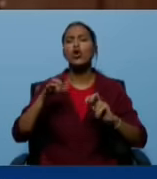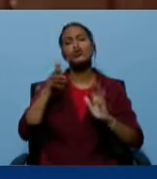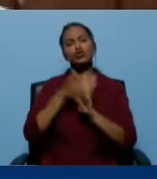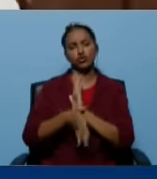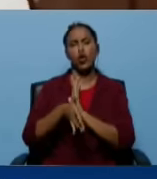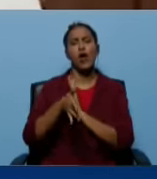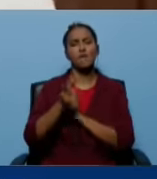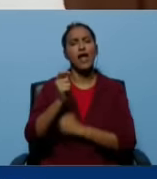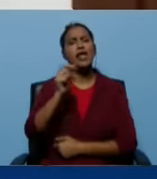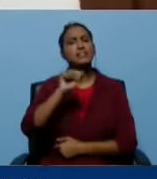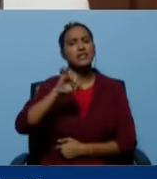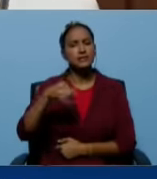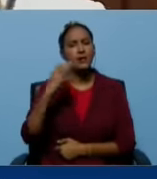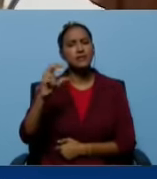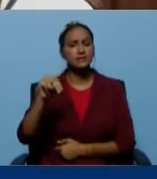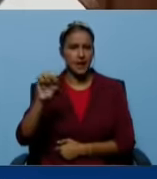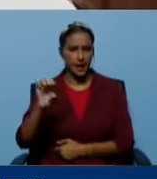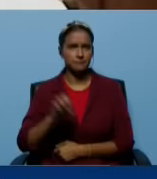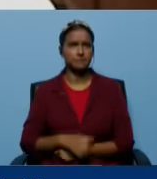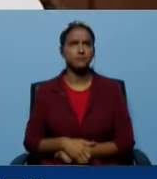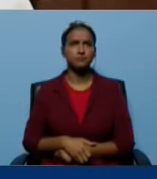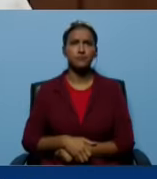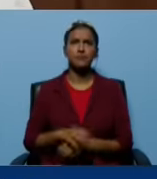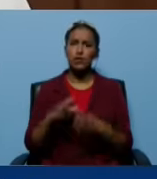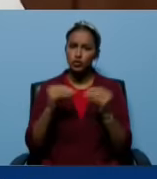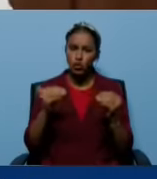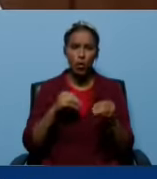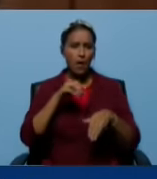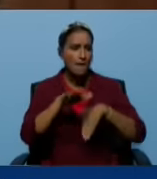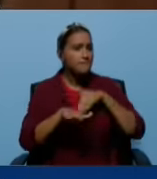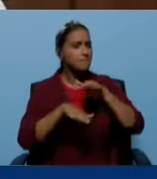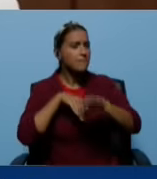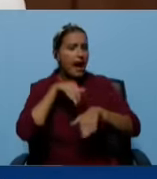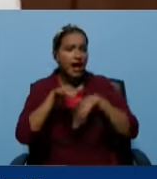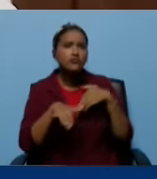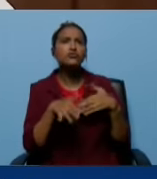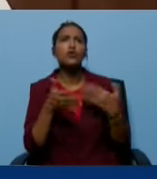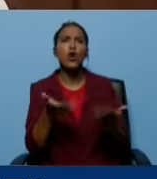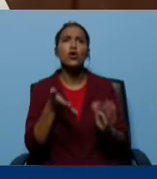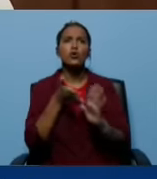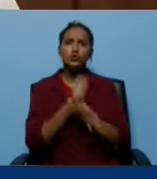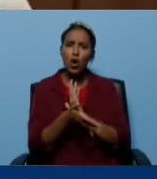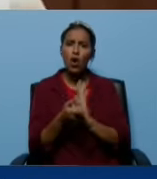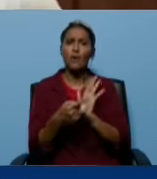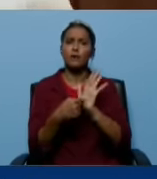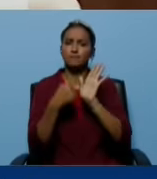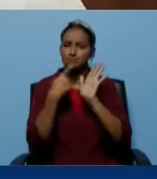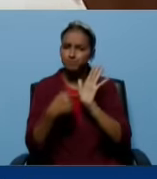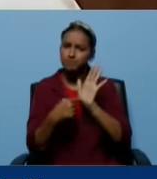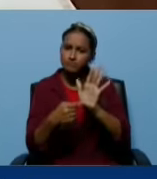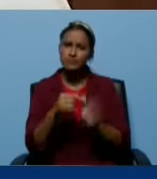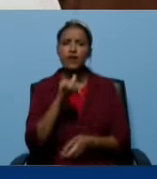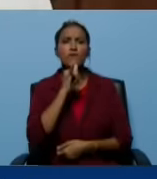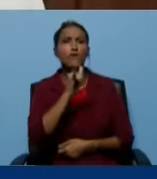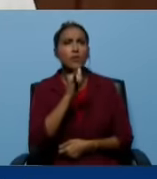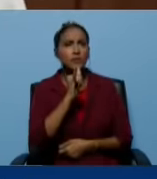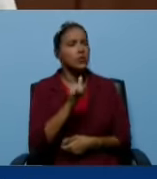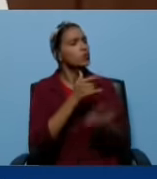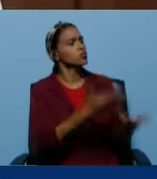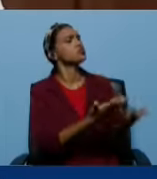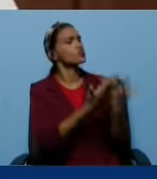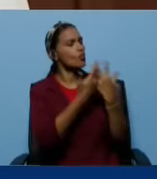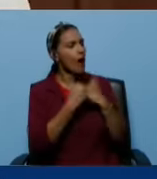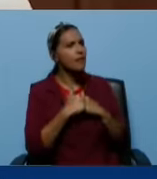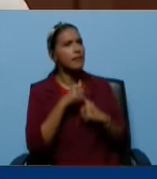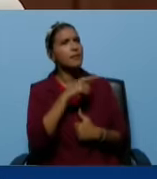de Justicia. Se fue anunciando en su momento cada paso que iba emitiendo a la Sala Electoral del Tribunal Supremo de Justicia. Vicepresidente, entonces quisiéramos conocer